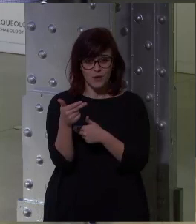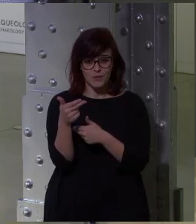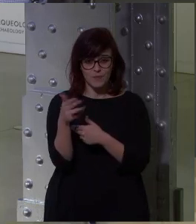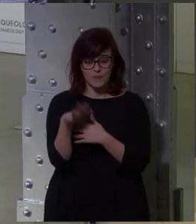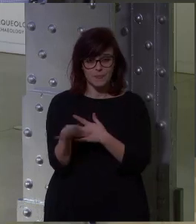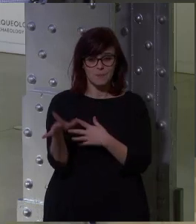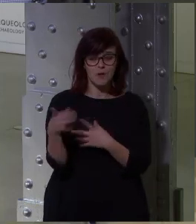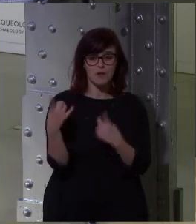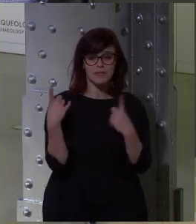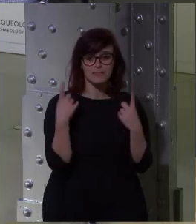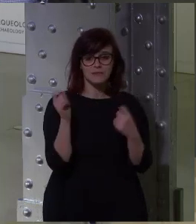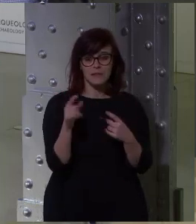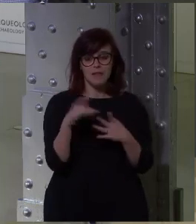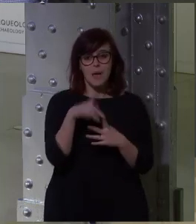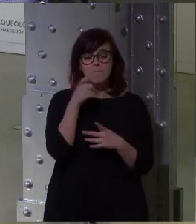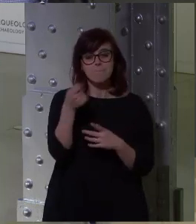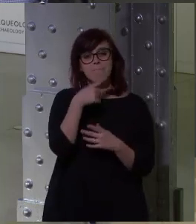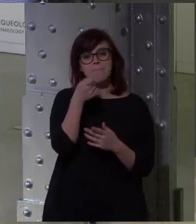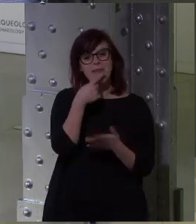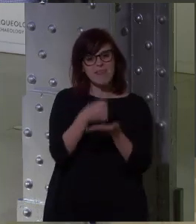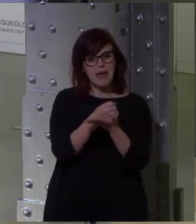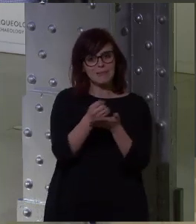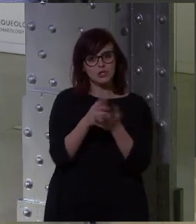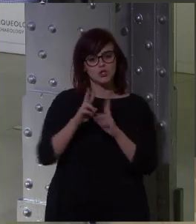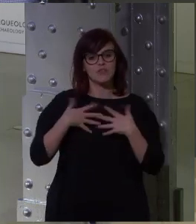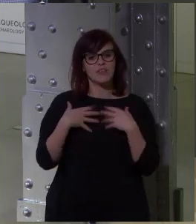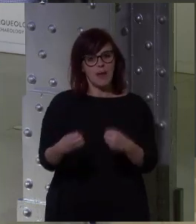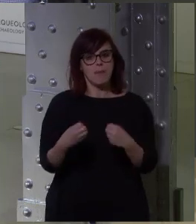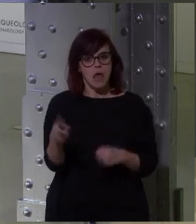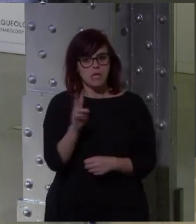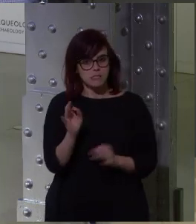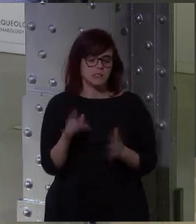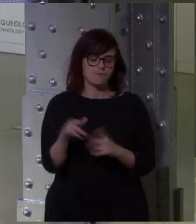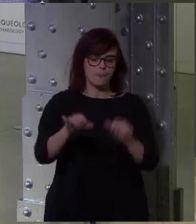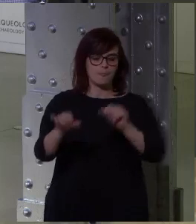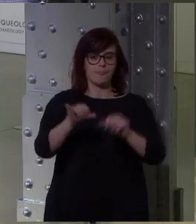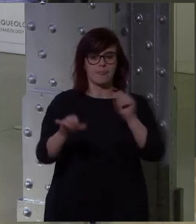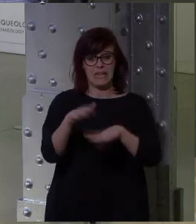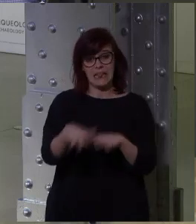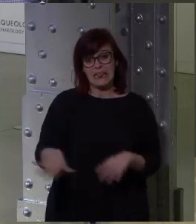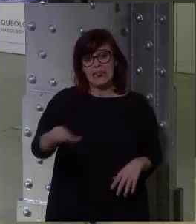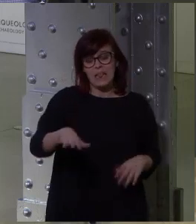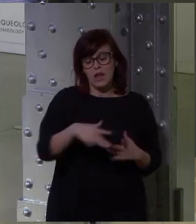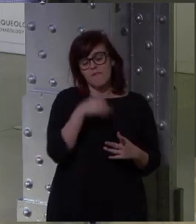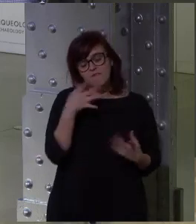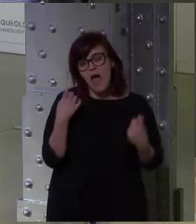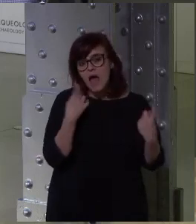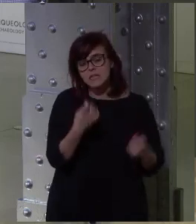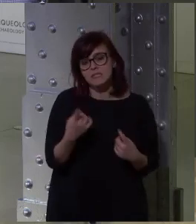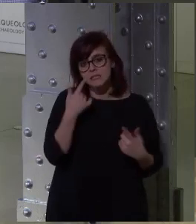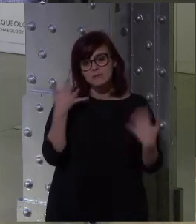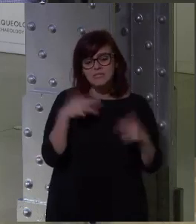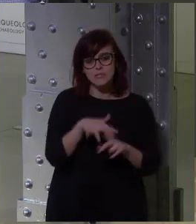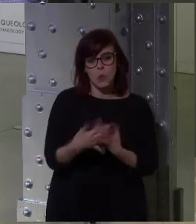de añadir medicamentos, de vitaminas, etcétera, hace que en este momento todavía falte un recorrido importante